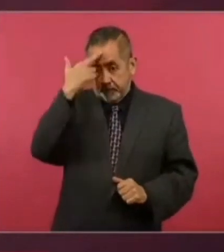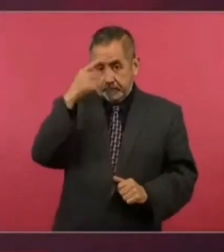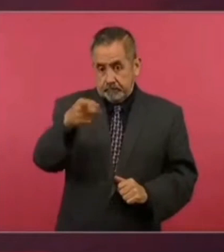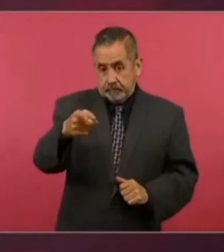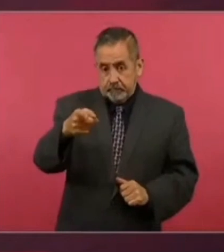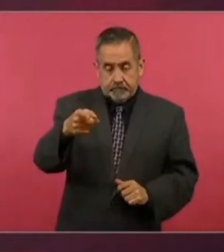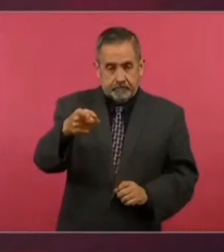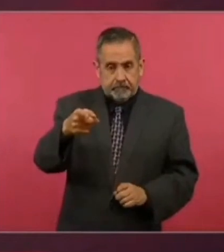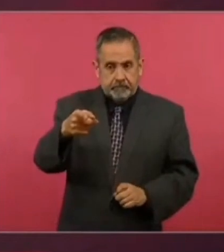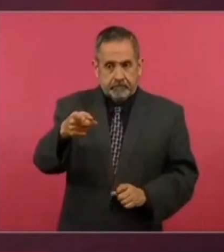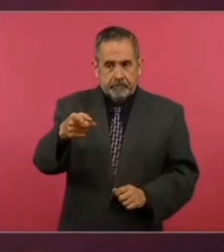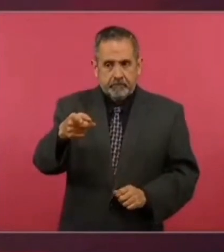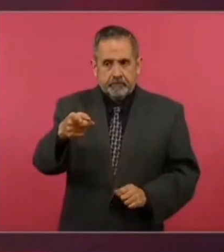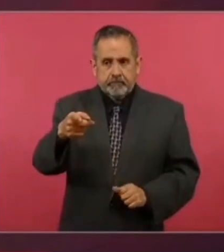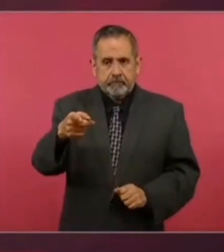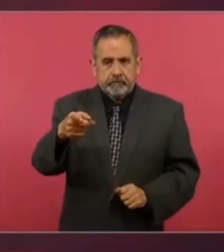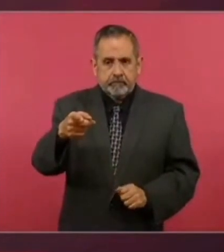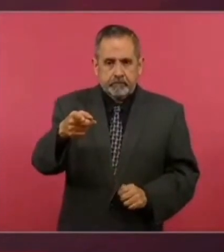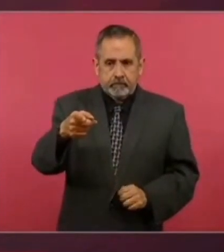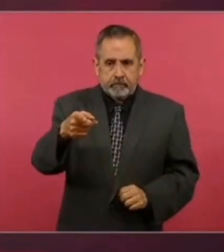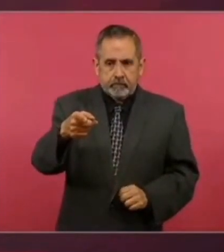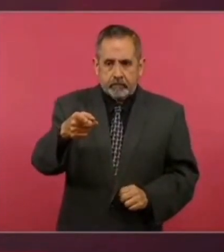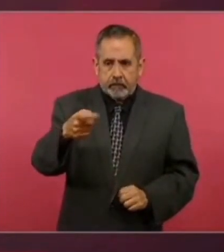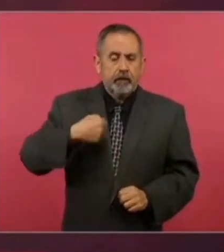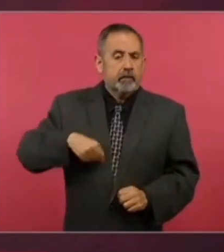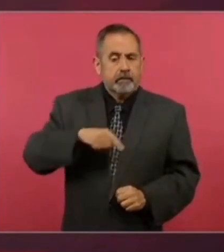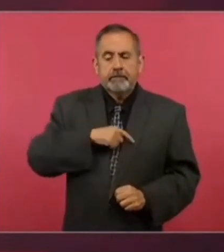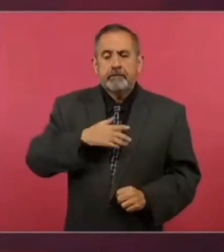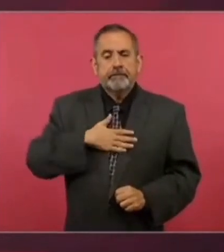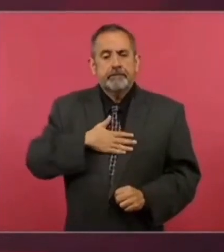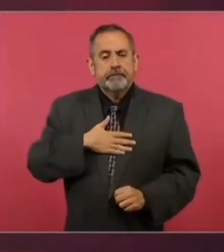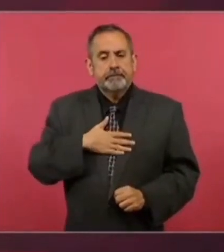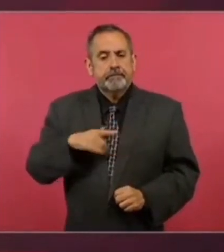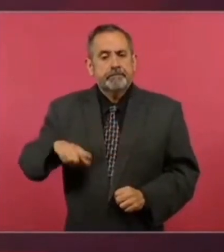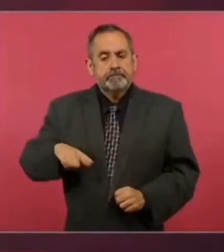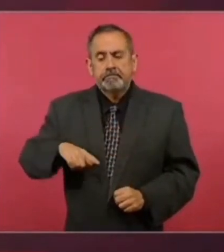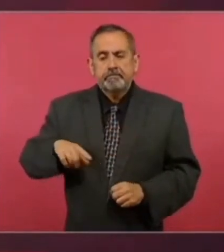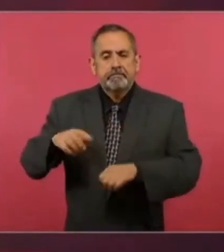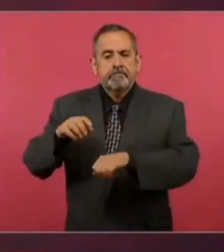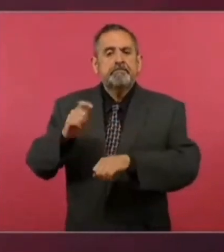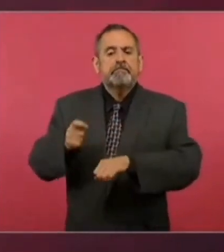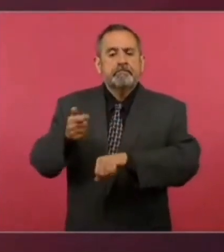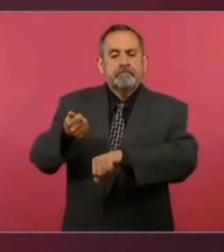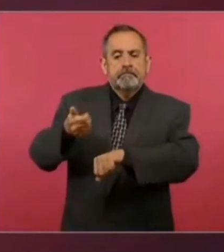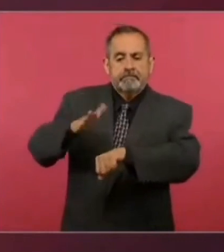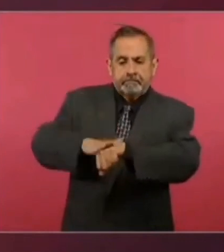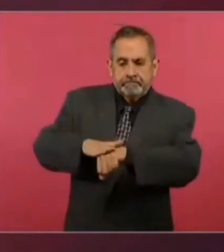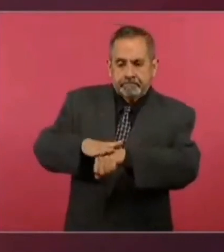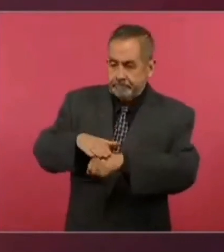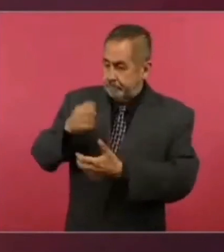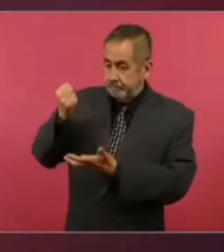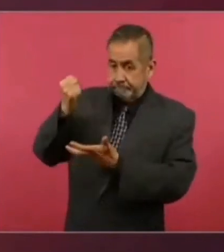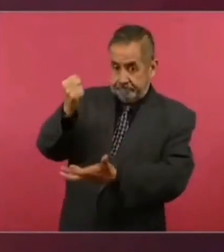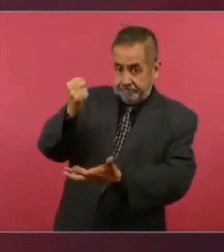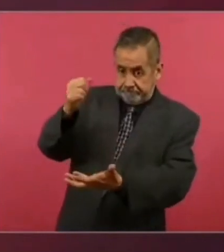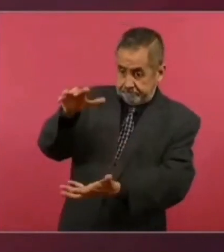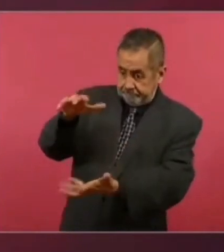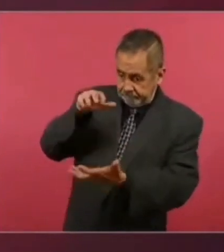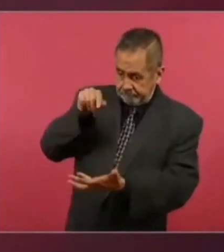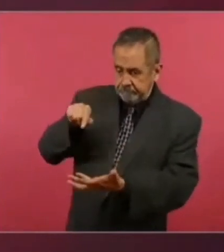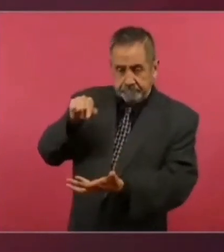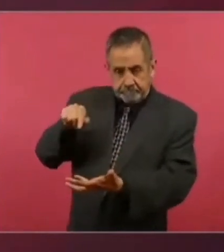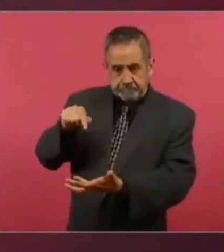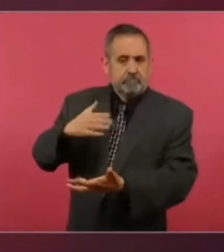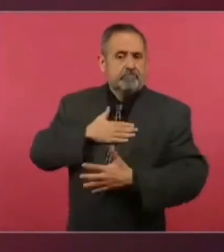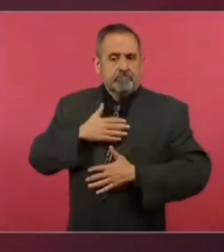Acuérdense de que nosotros somos simplemente administradores de los dineros del pueblo.